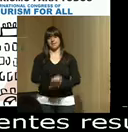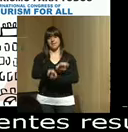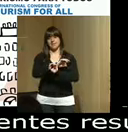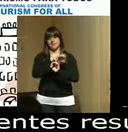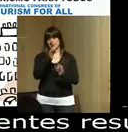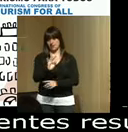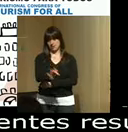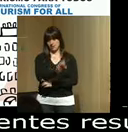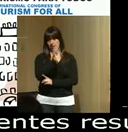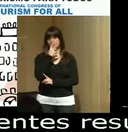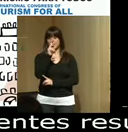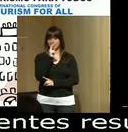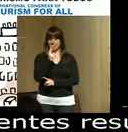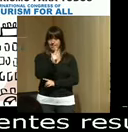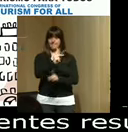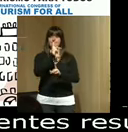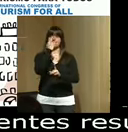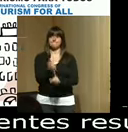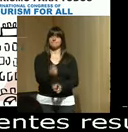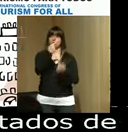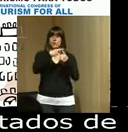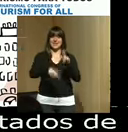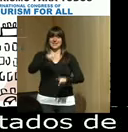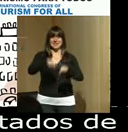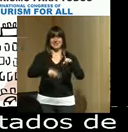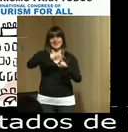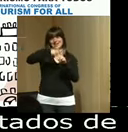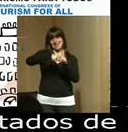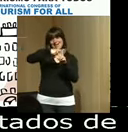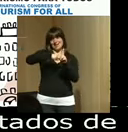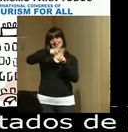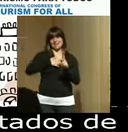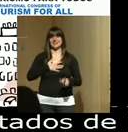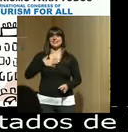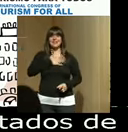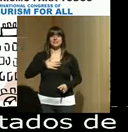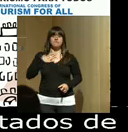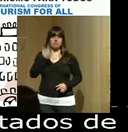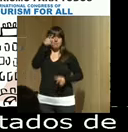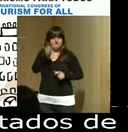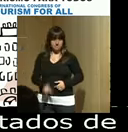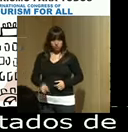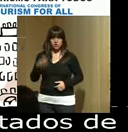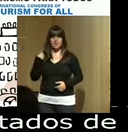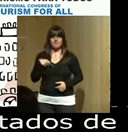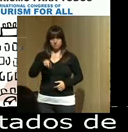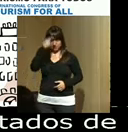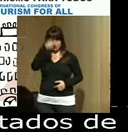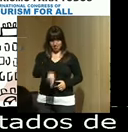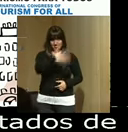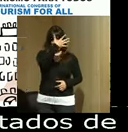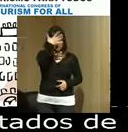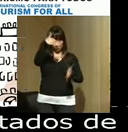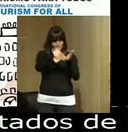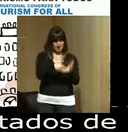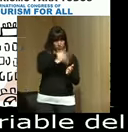nivel de satisfacción con la vida que tiene la persona. Vuelvo a repetir que la muestra estaría formada alrededor de 60.000 personas, 55.000 serían personas